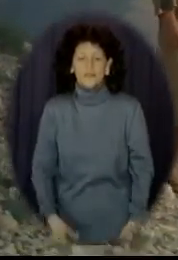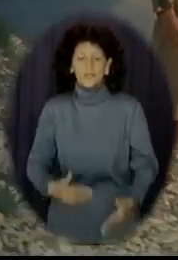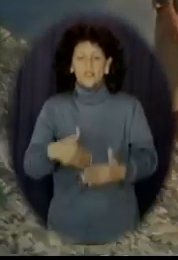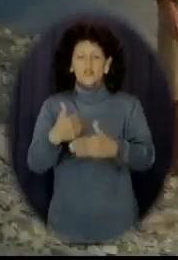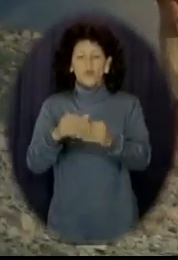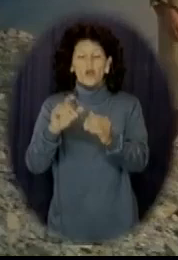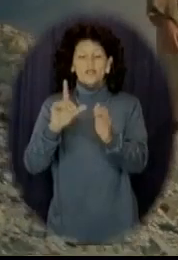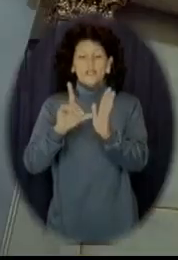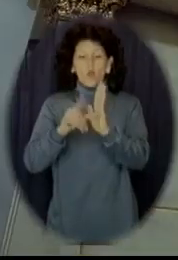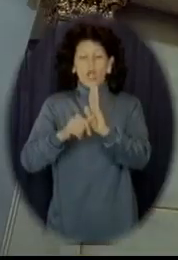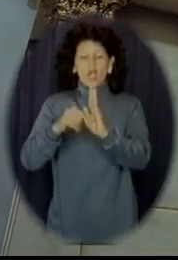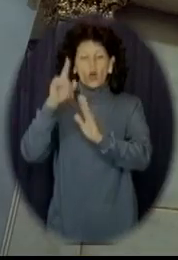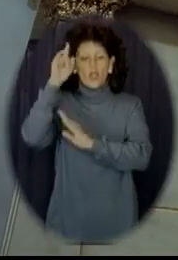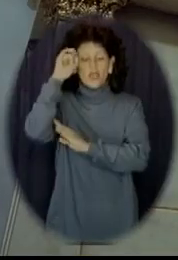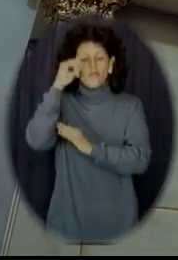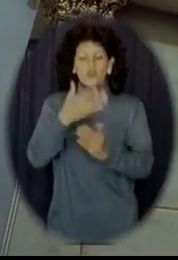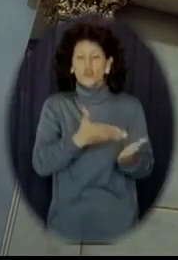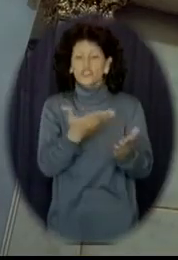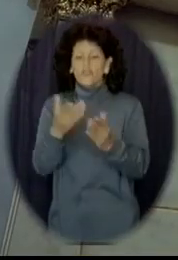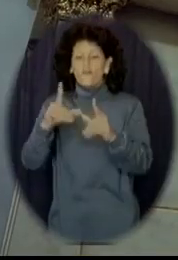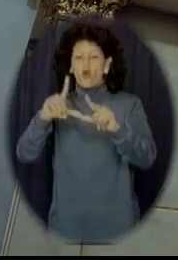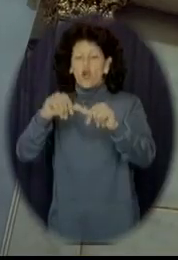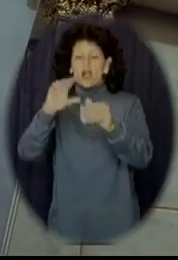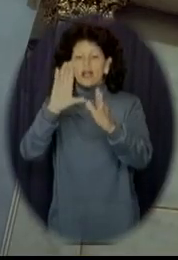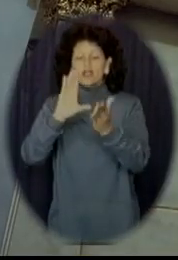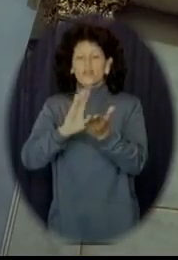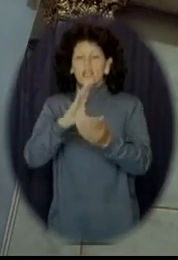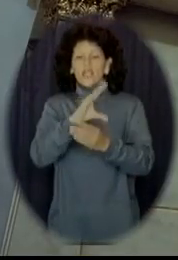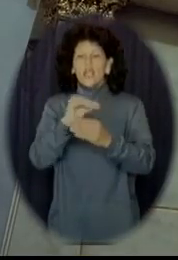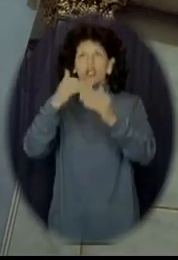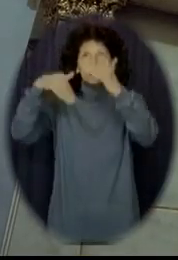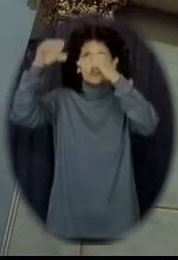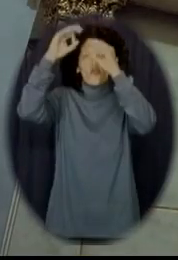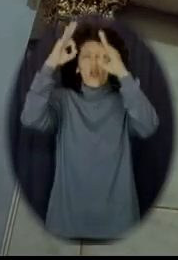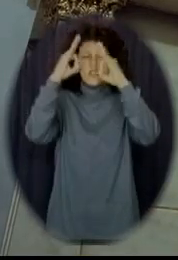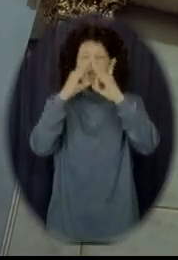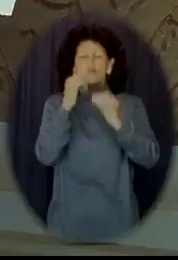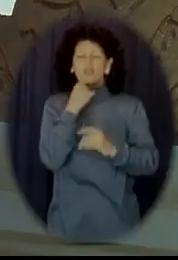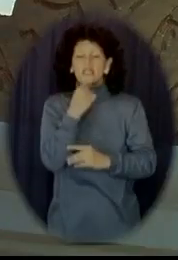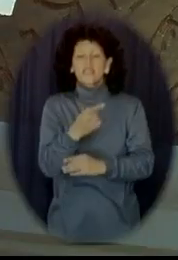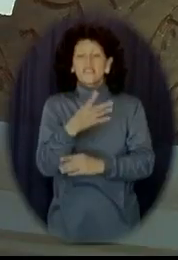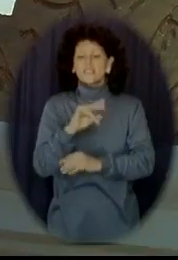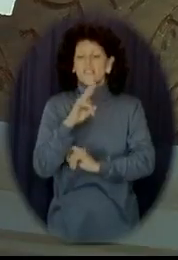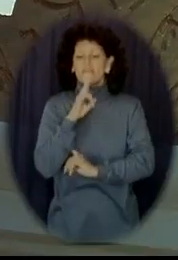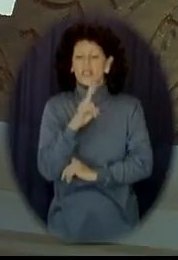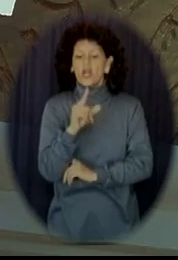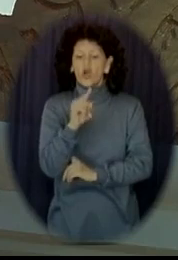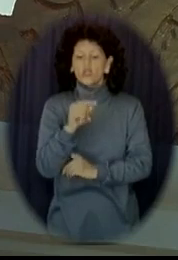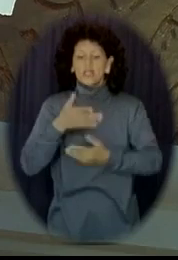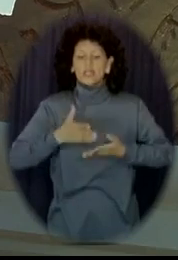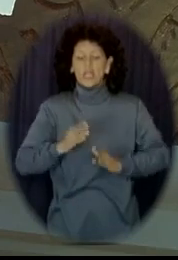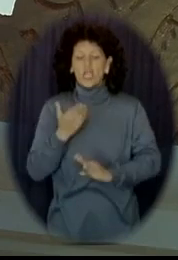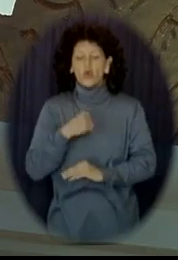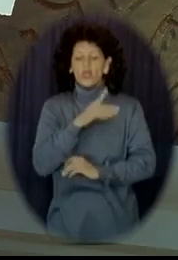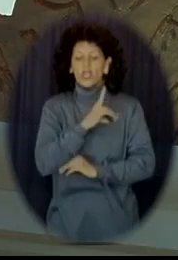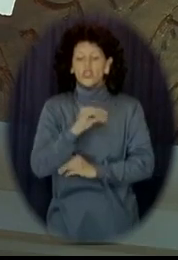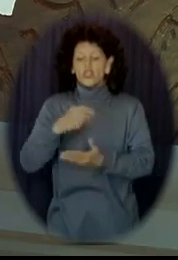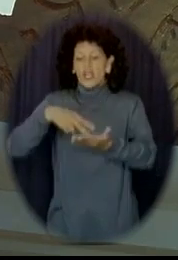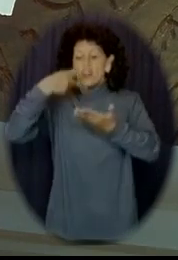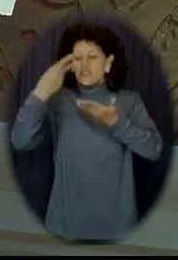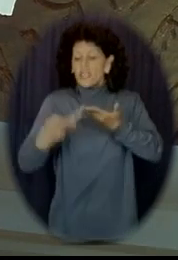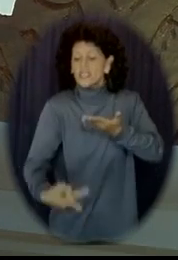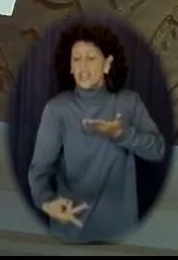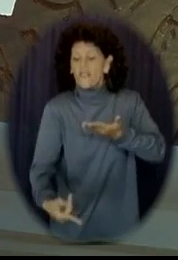Después el diablo lo llevó a la ciudad de Jerusalén y lo subió a la parte más alta del templo y le dijo: Si de veras eres hijo de Dios,